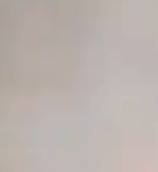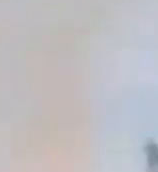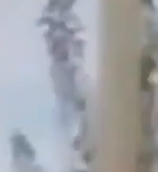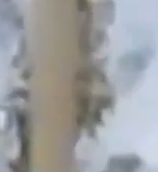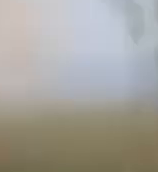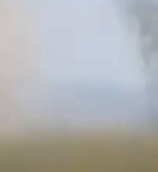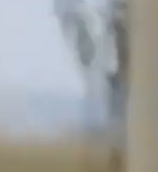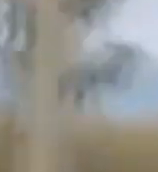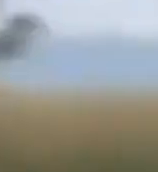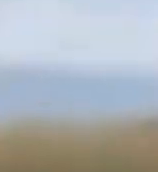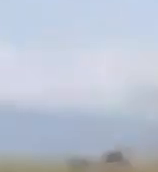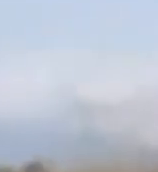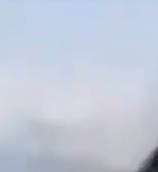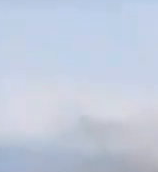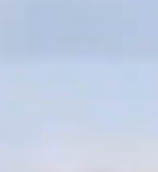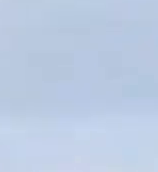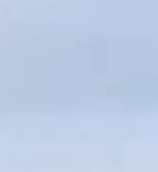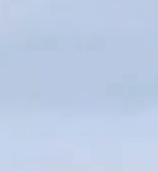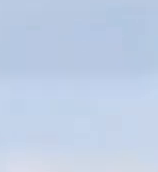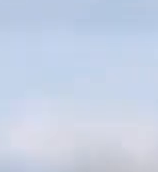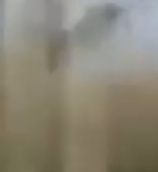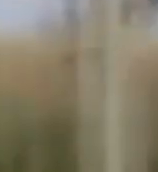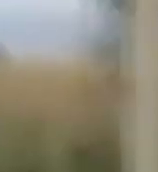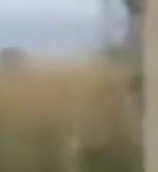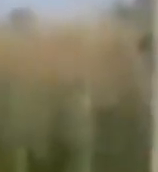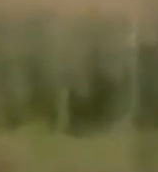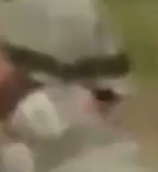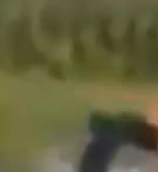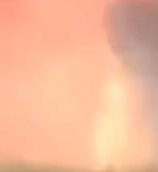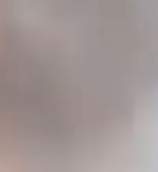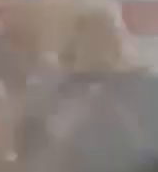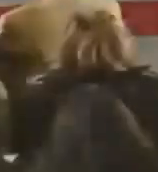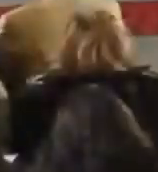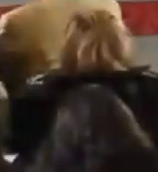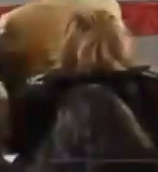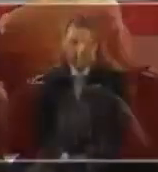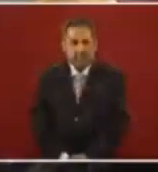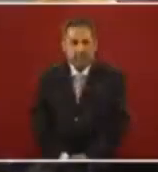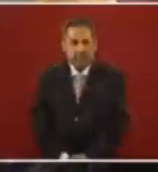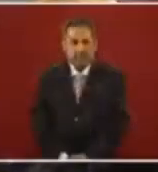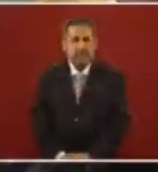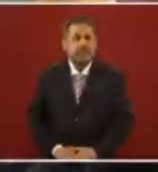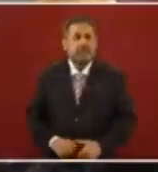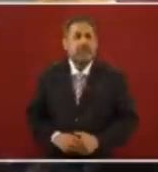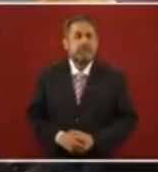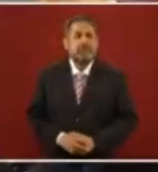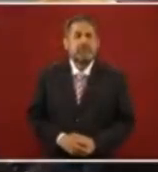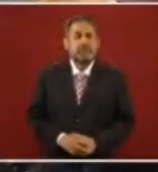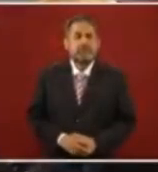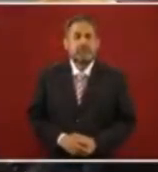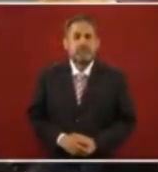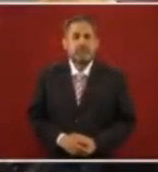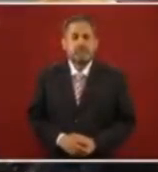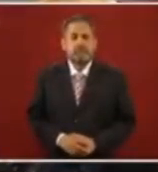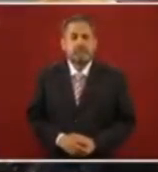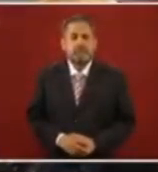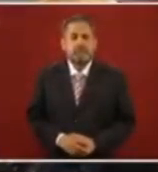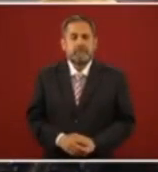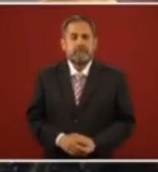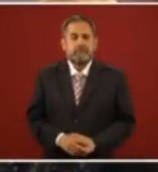oh and then they put a dart in there con una punta incandescente al punto de fuga y lo que ven ahora ustedes es